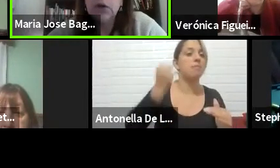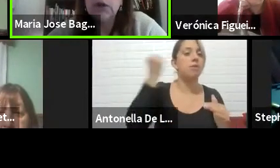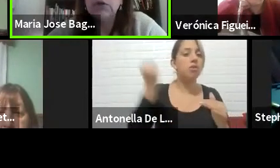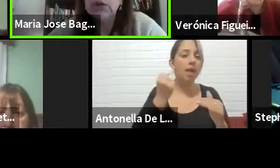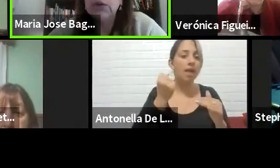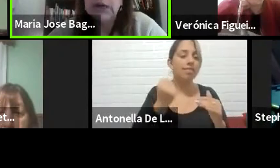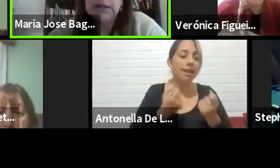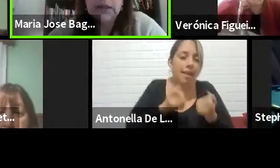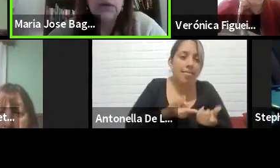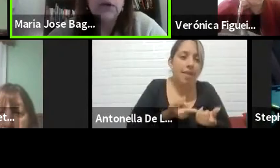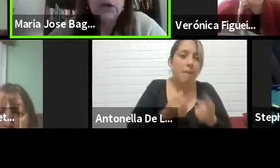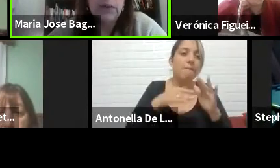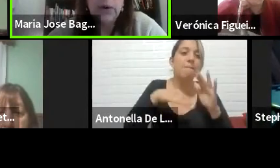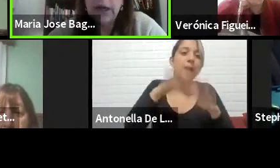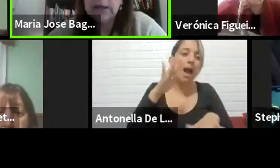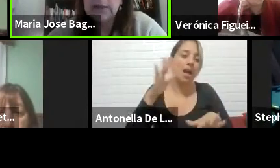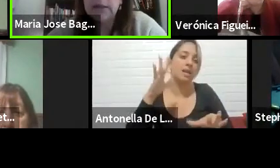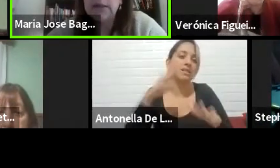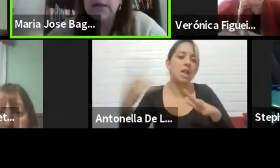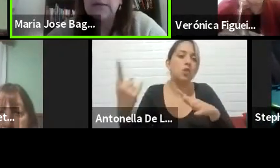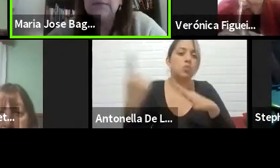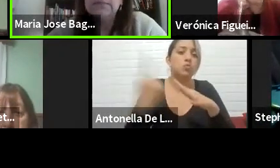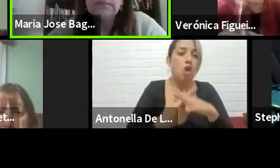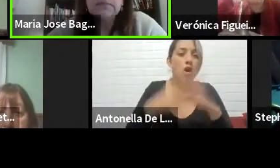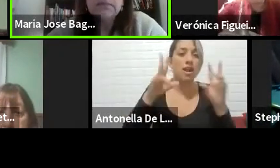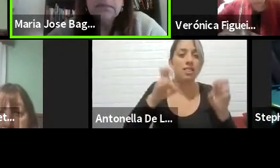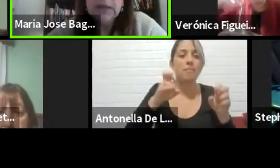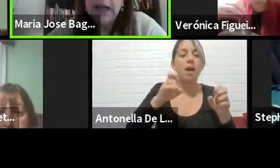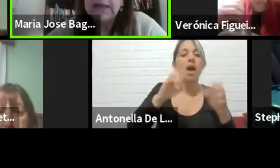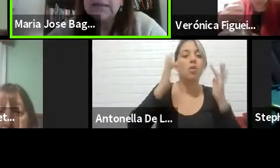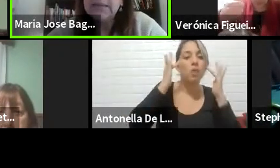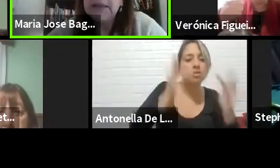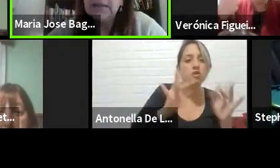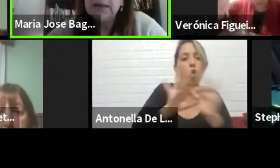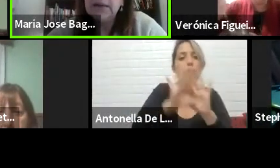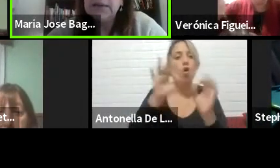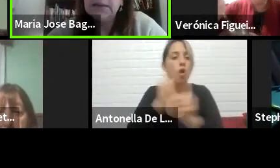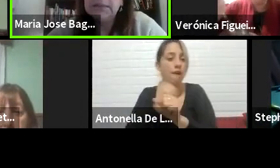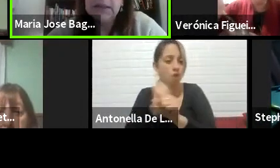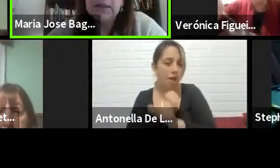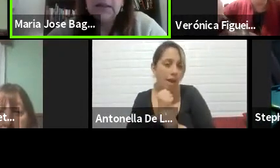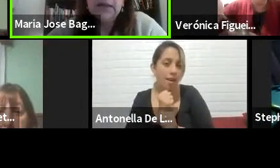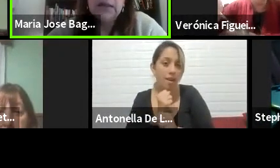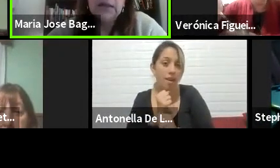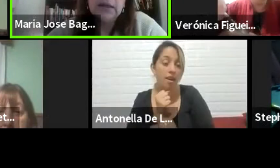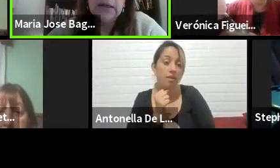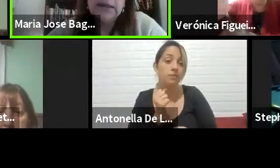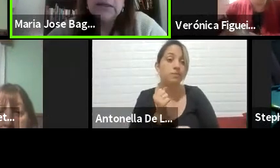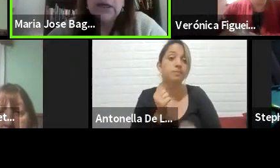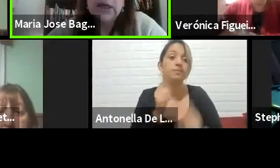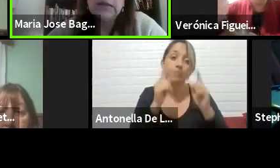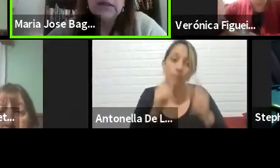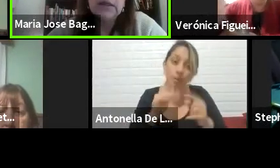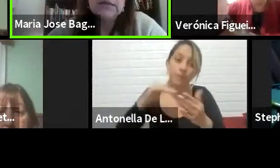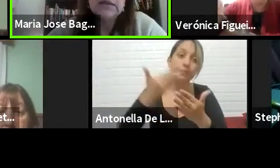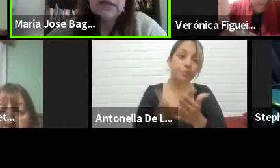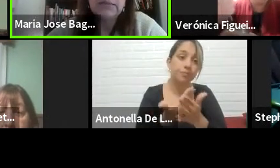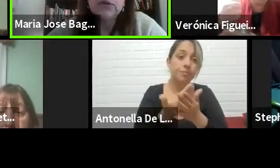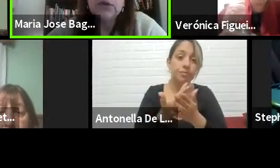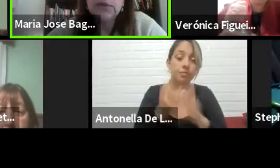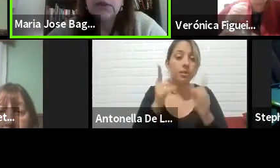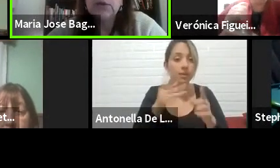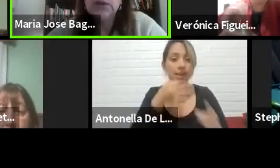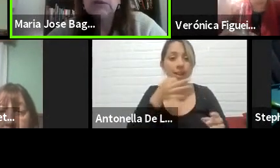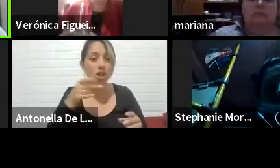de inclusión en lo educativo, en lo laboral, etc. Acá se planteaba también en el chat que si